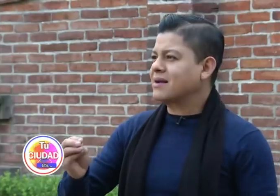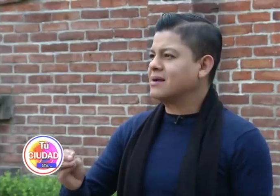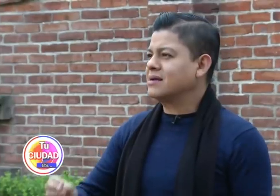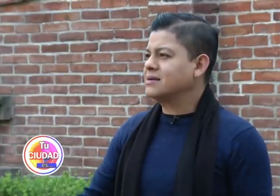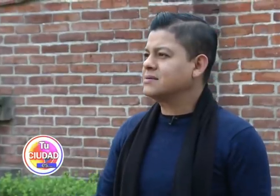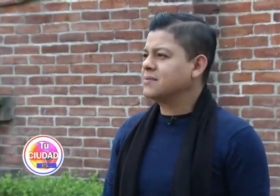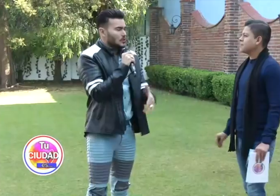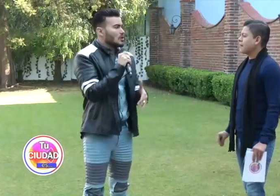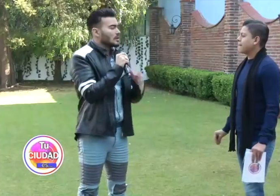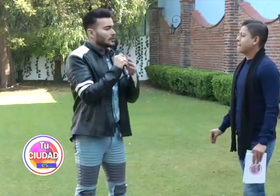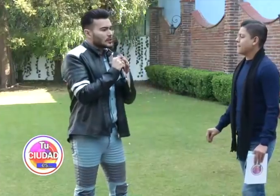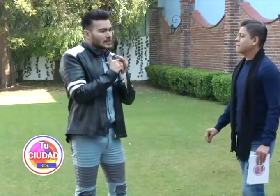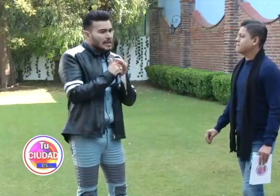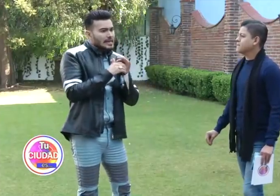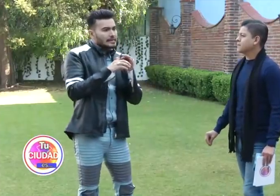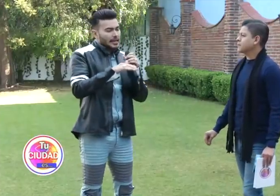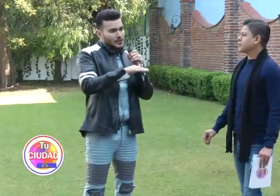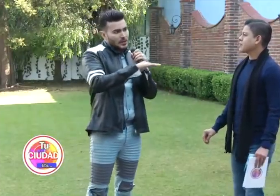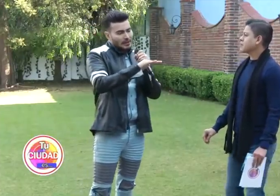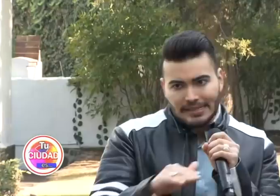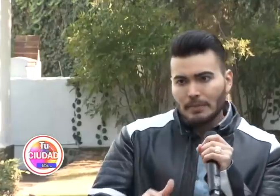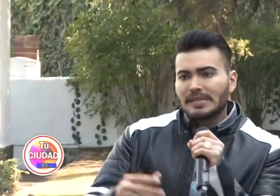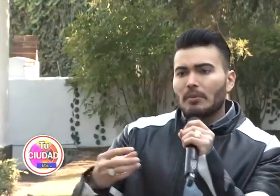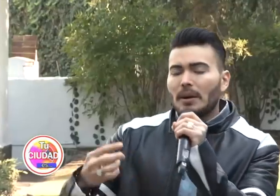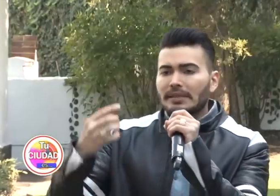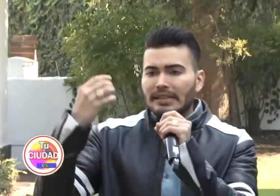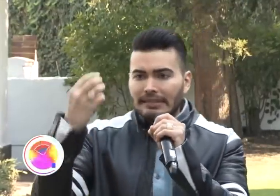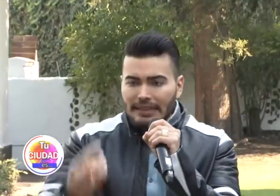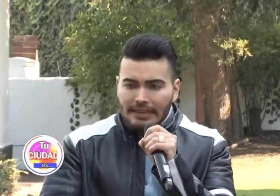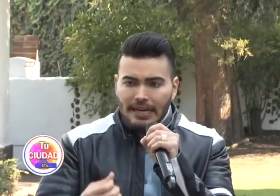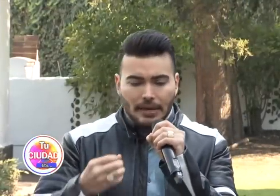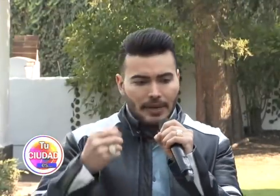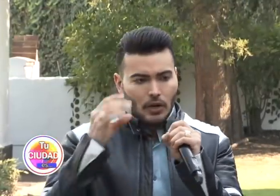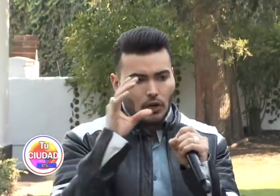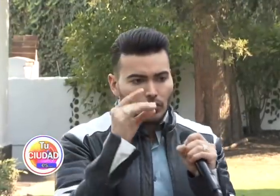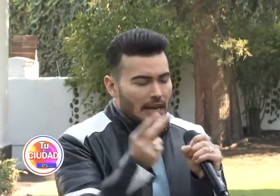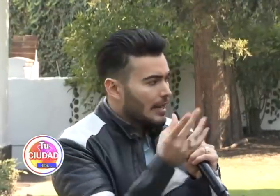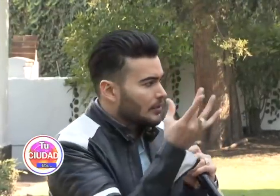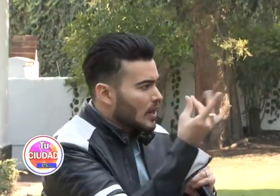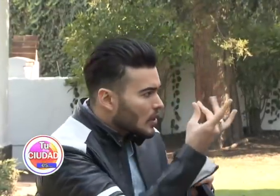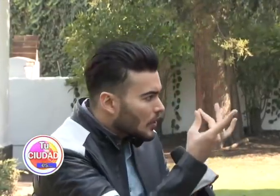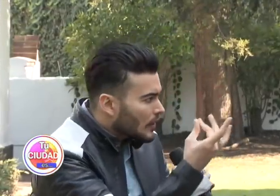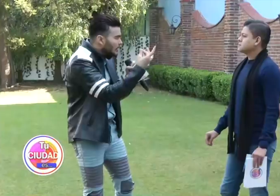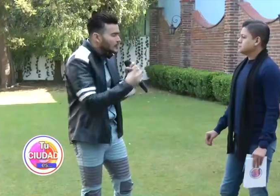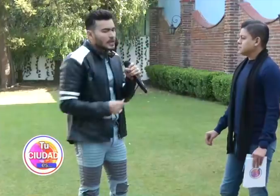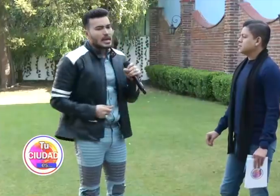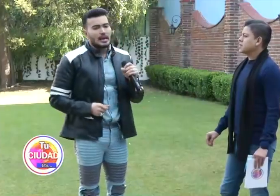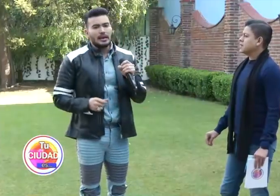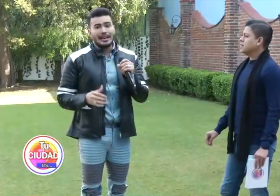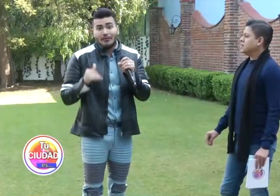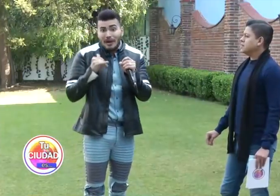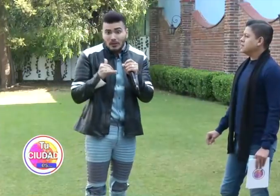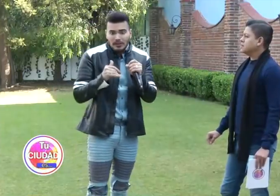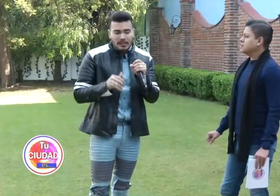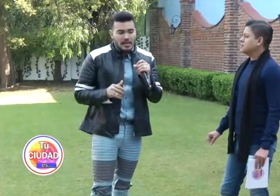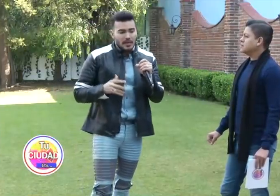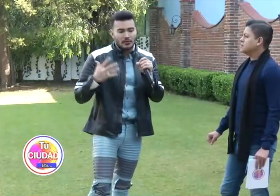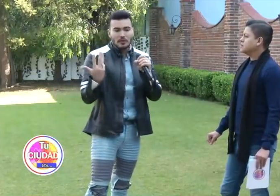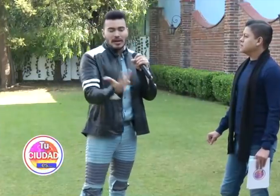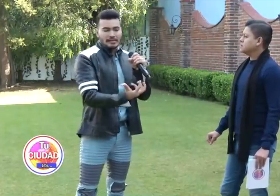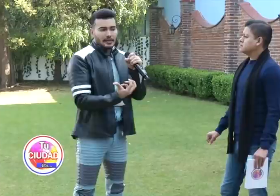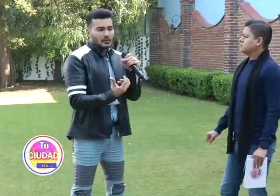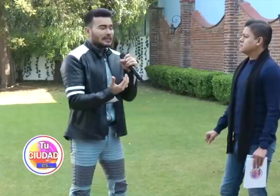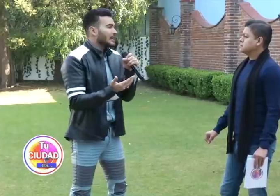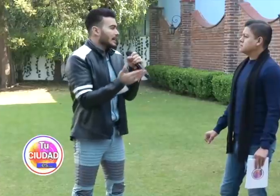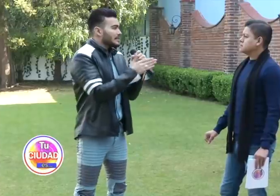hacer totalmente fusión. Entonces se hizo una base y empezamos a meter guitarra árabe, crótolas, la que tocan con los dedos, la flauta,